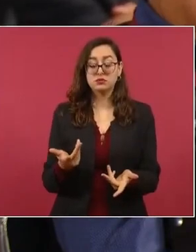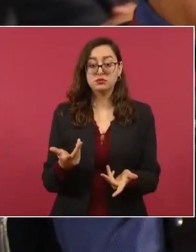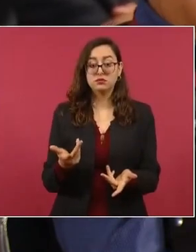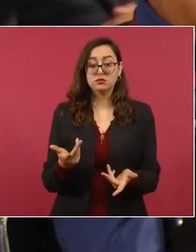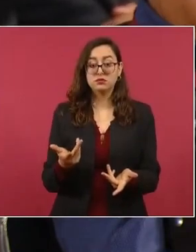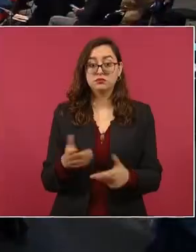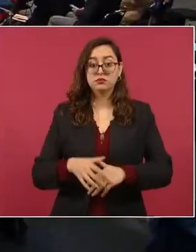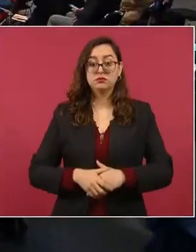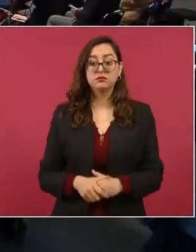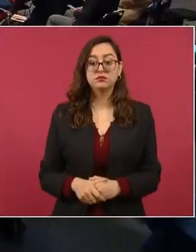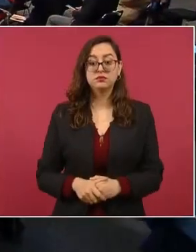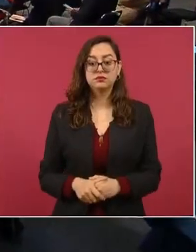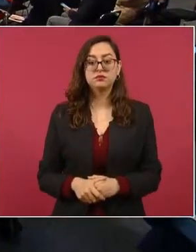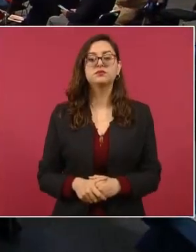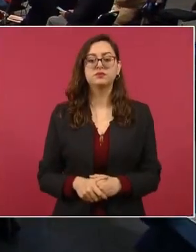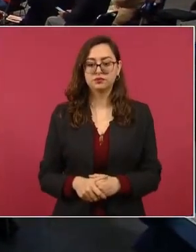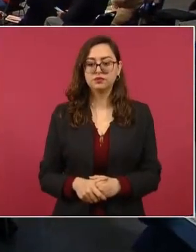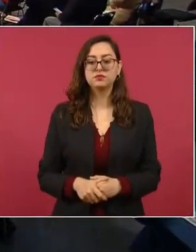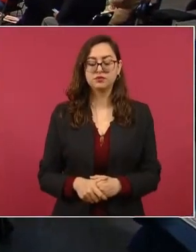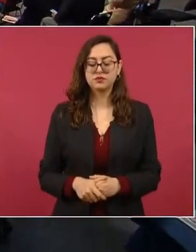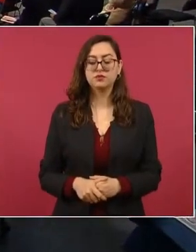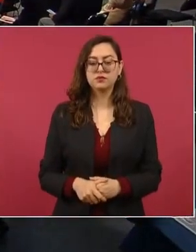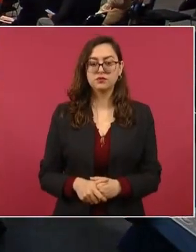privadas y públicas? Sí, donde hay